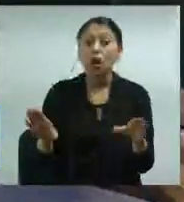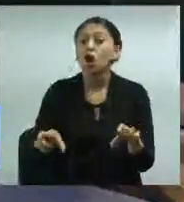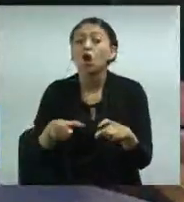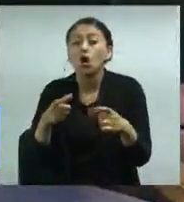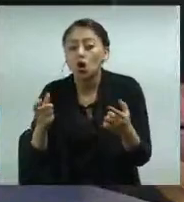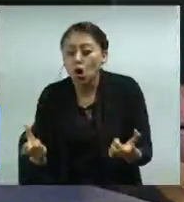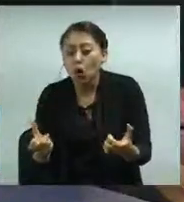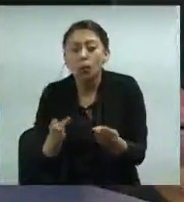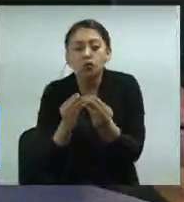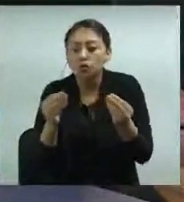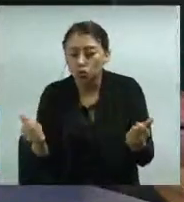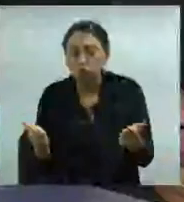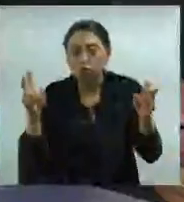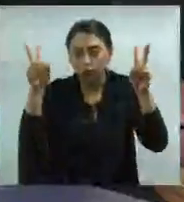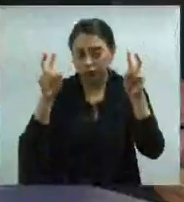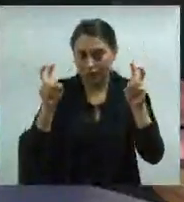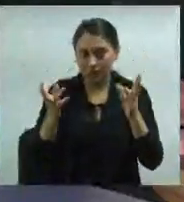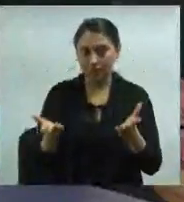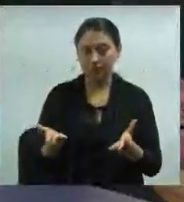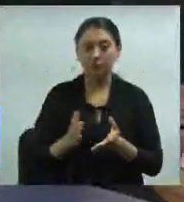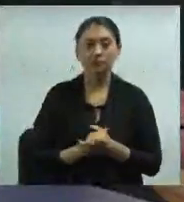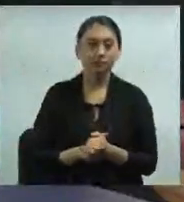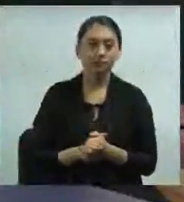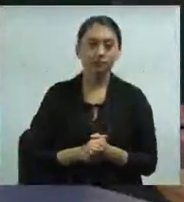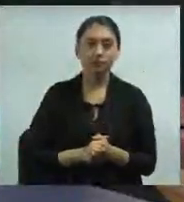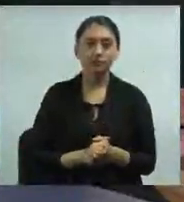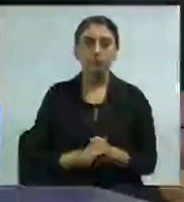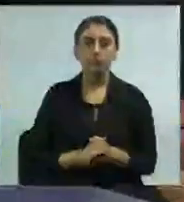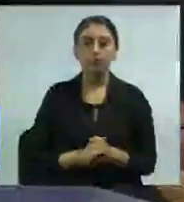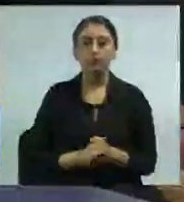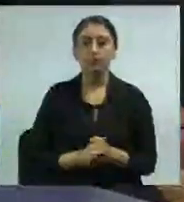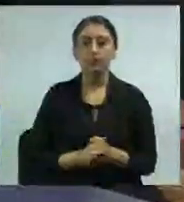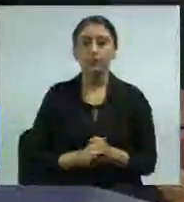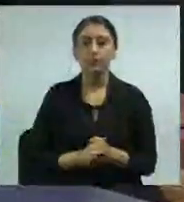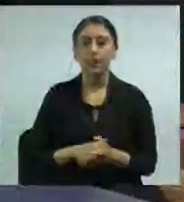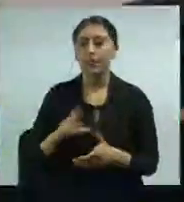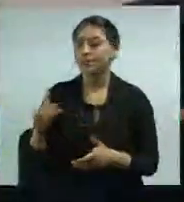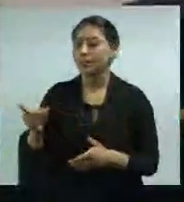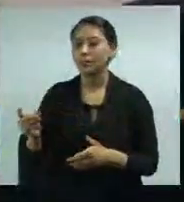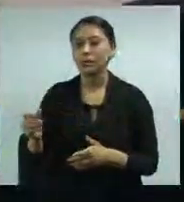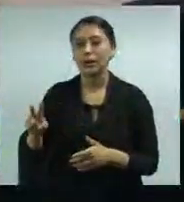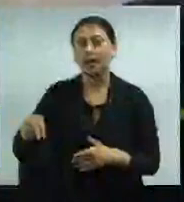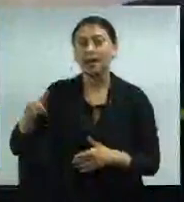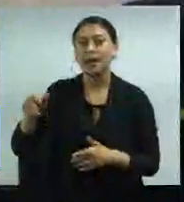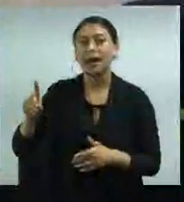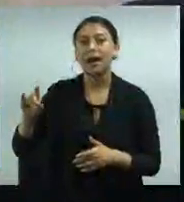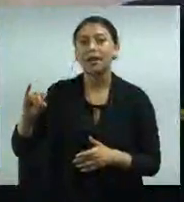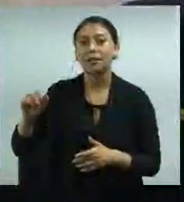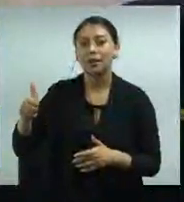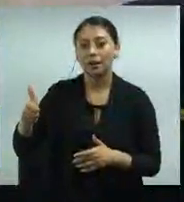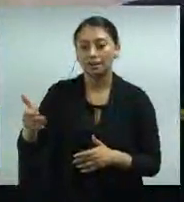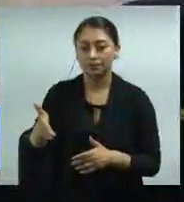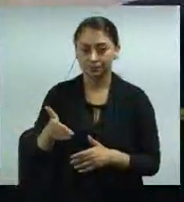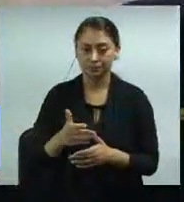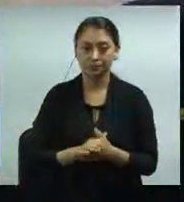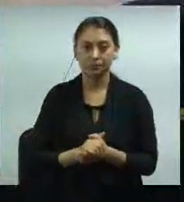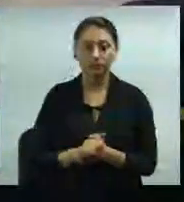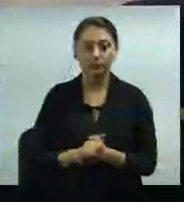tratar estos temas. Muchísimas gracias. Tiene la palabra la diputada Nadia de León.